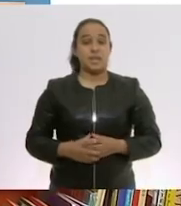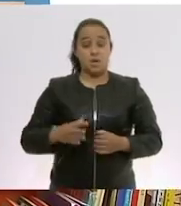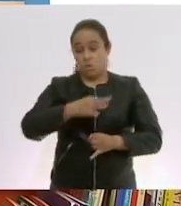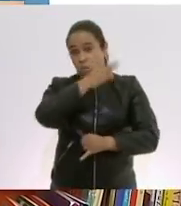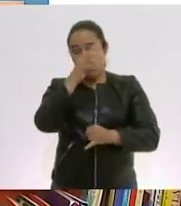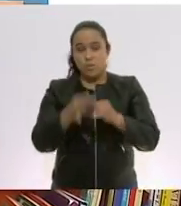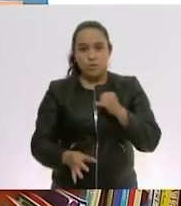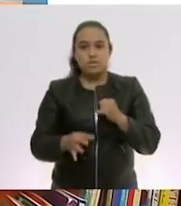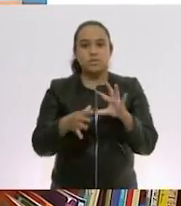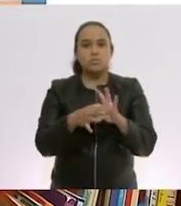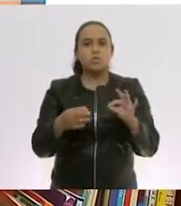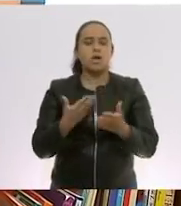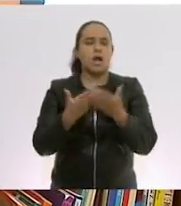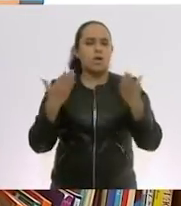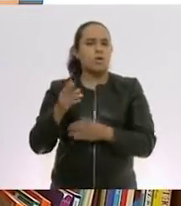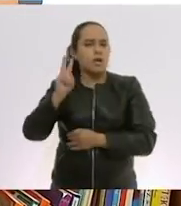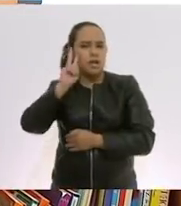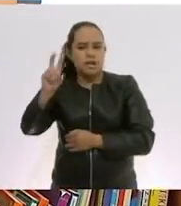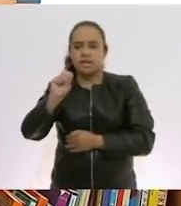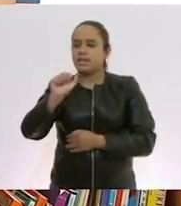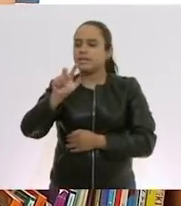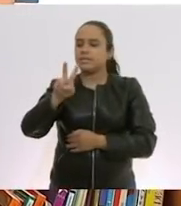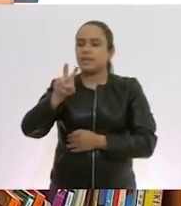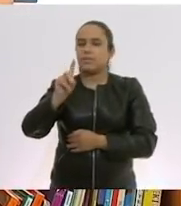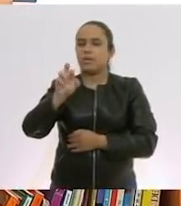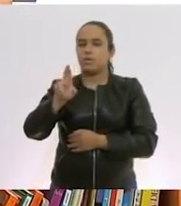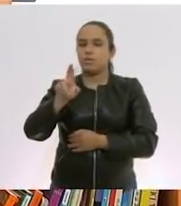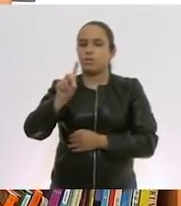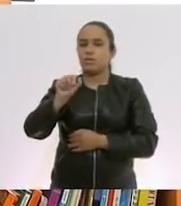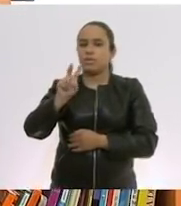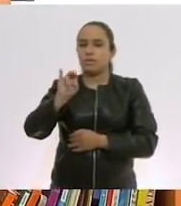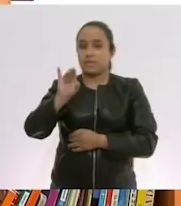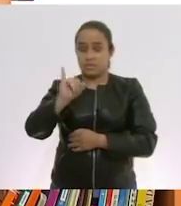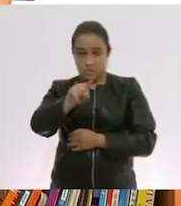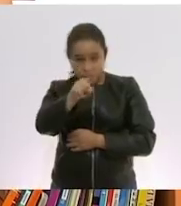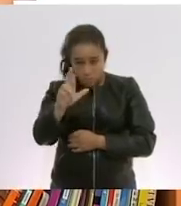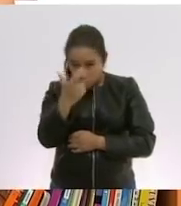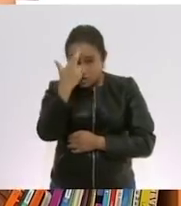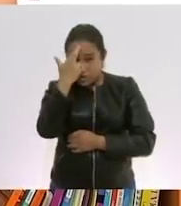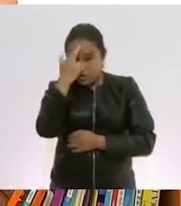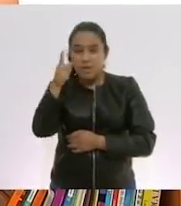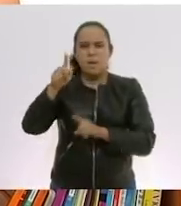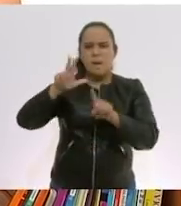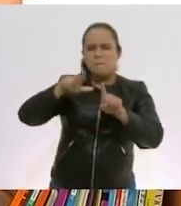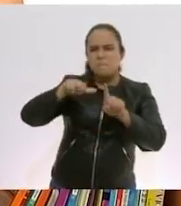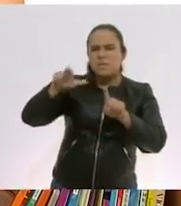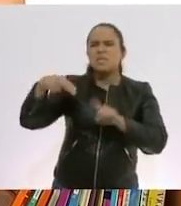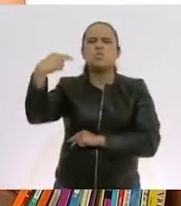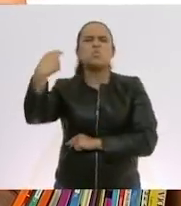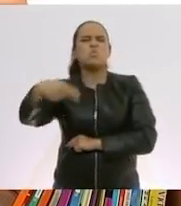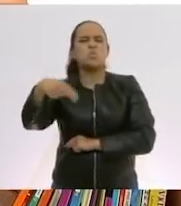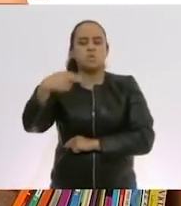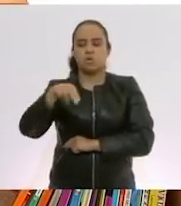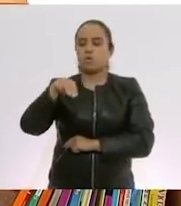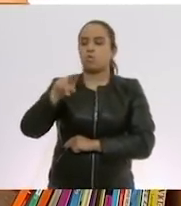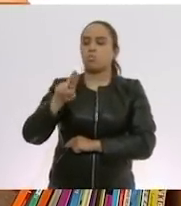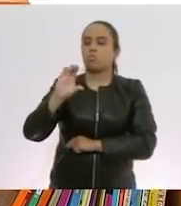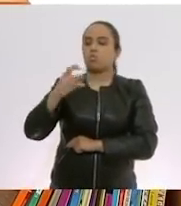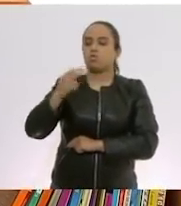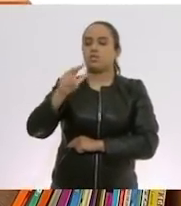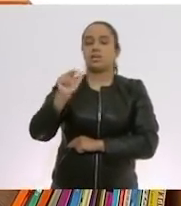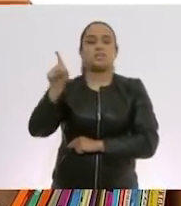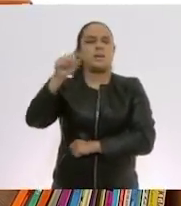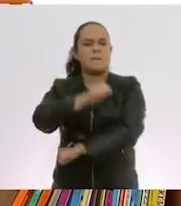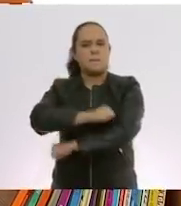terminar, vamos a ver una obra de Salvador Dalí. ¿Lo recuerdas? La pintura se llama Muchacha en